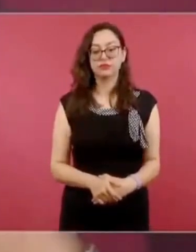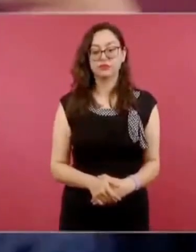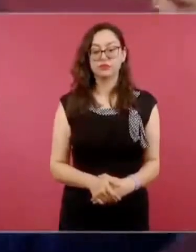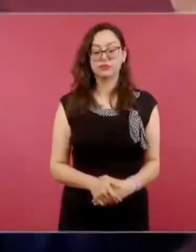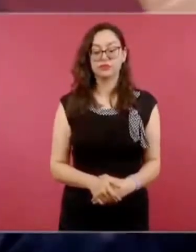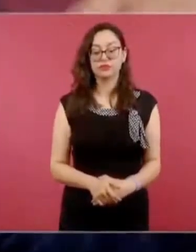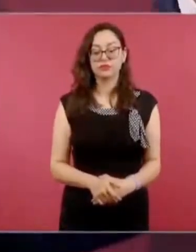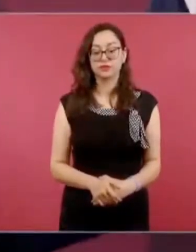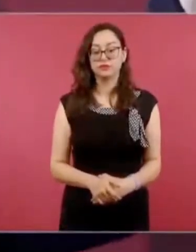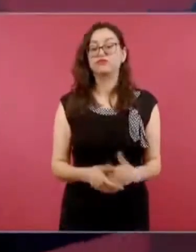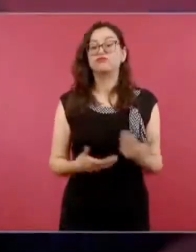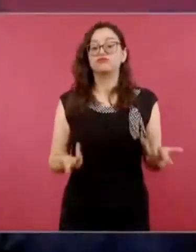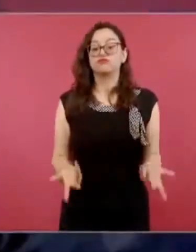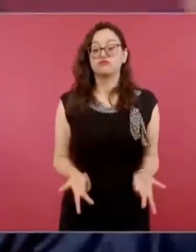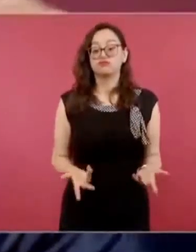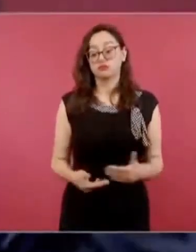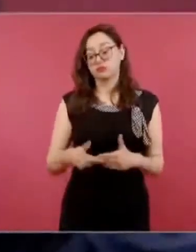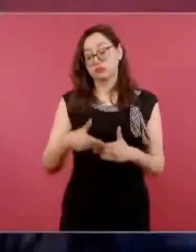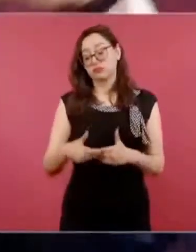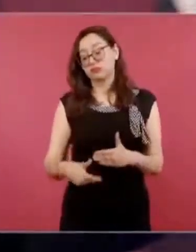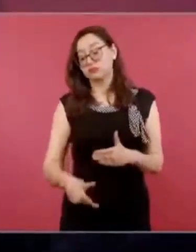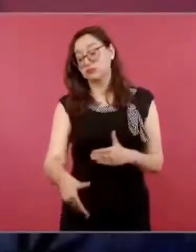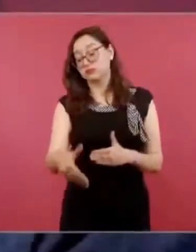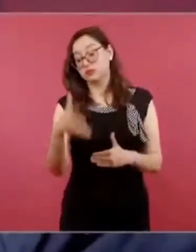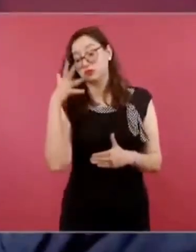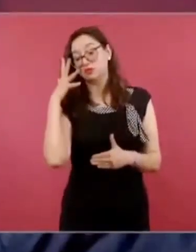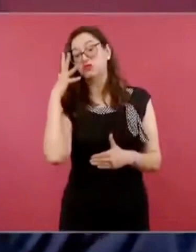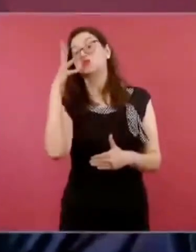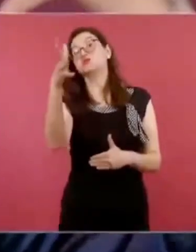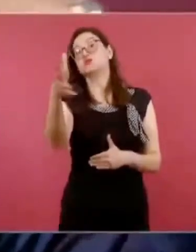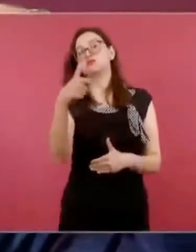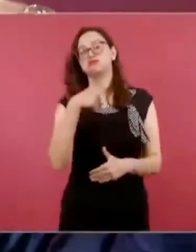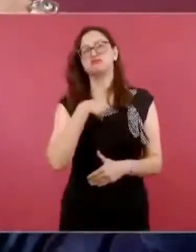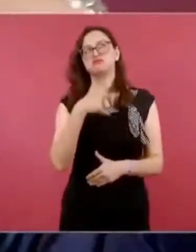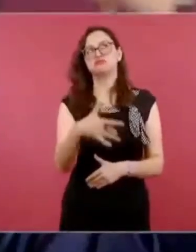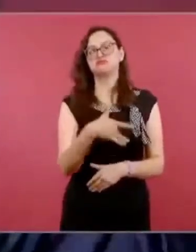Entonces, hacia adelante, ¿cómo veo yo